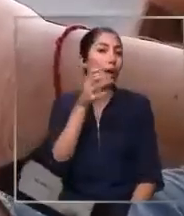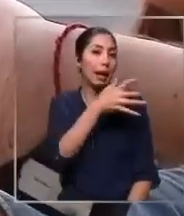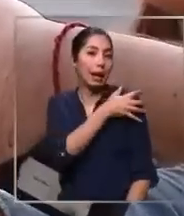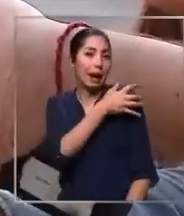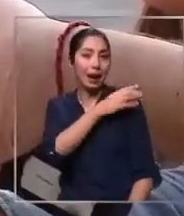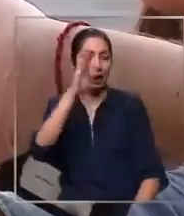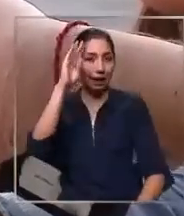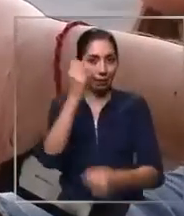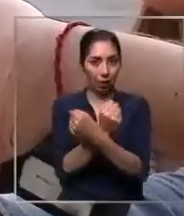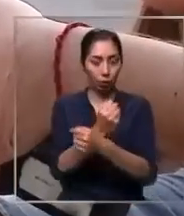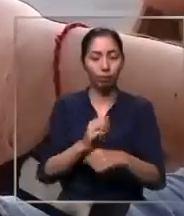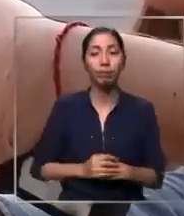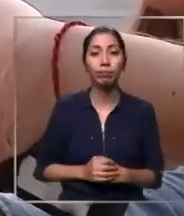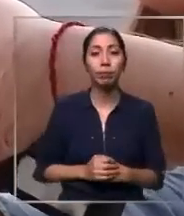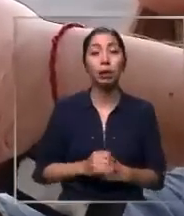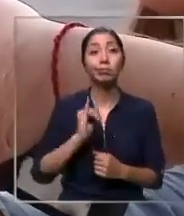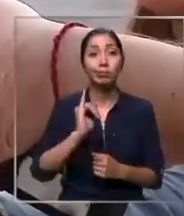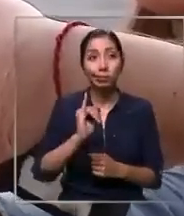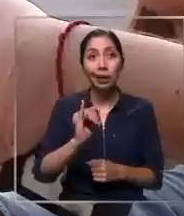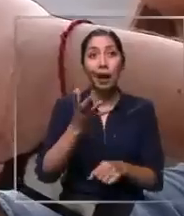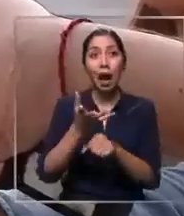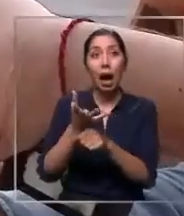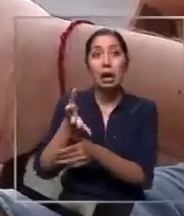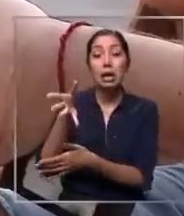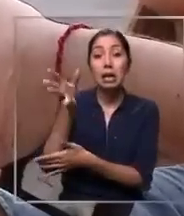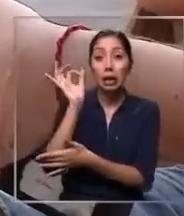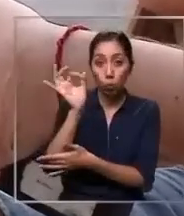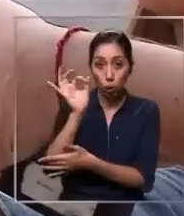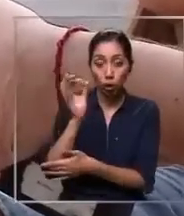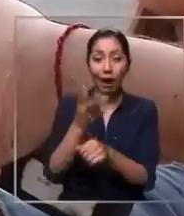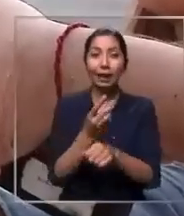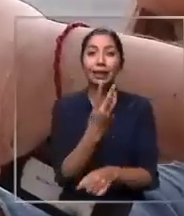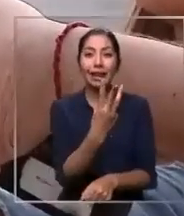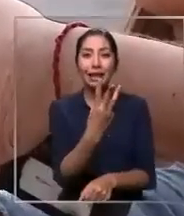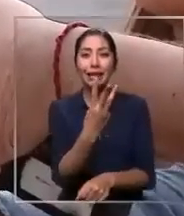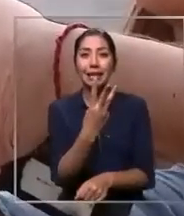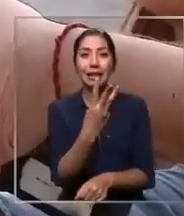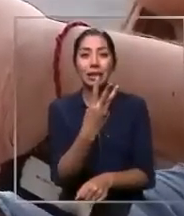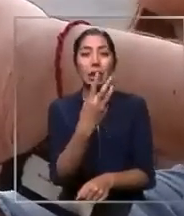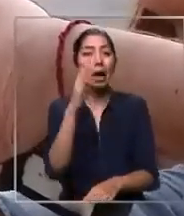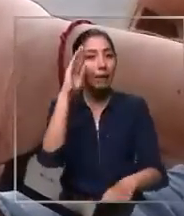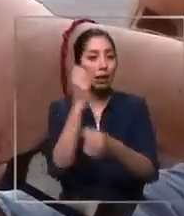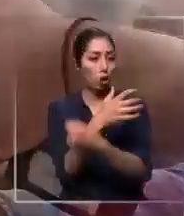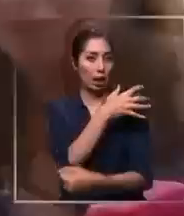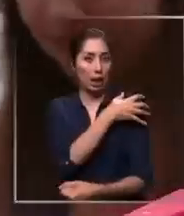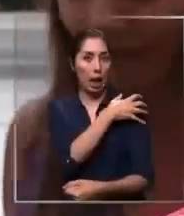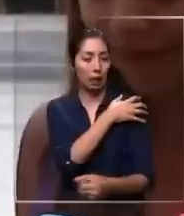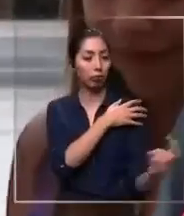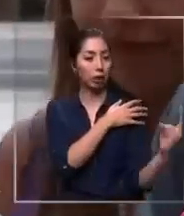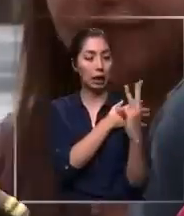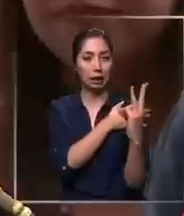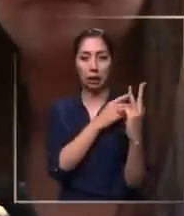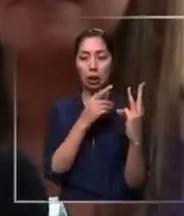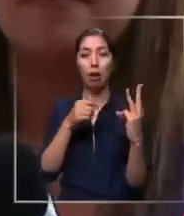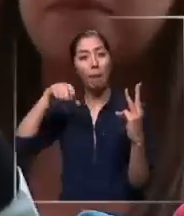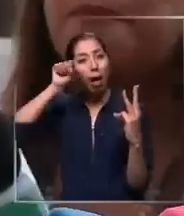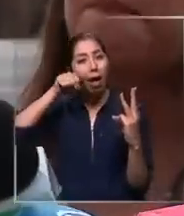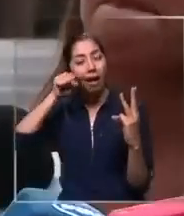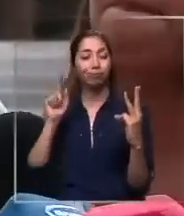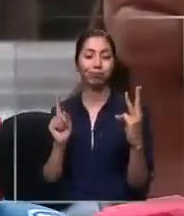Efectivamente, esa reunión a la cual se hace mención, en la cual participan tres generales de carabineros, efectivamente se realizó. Estas fueron